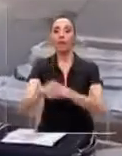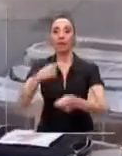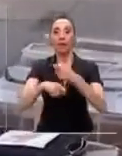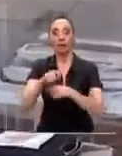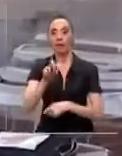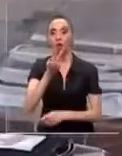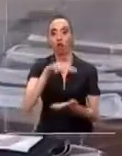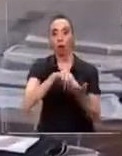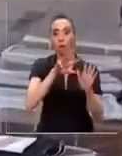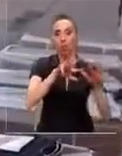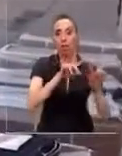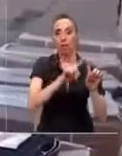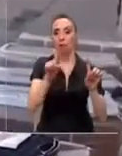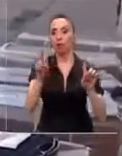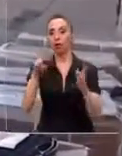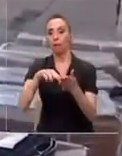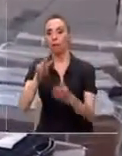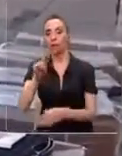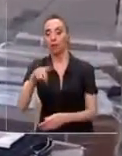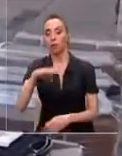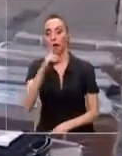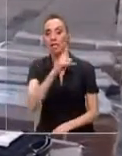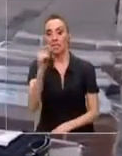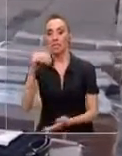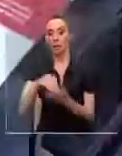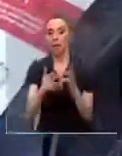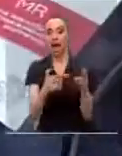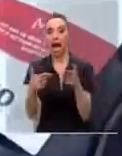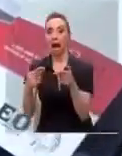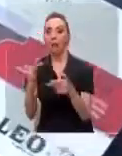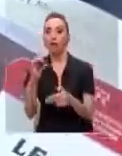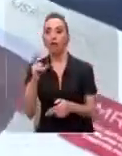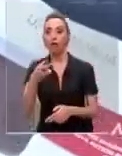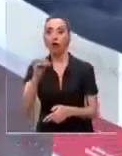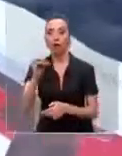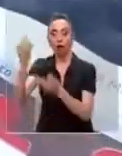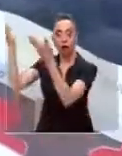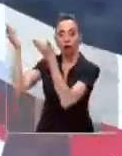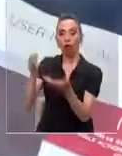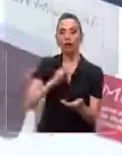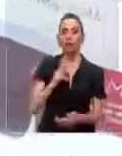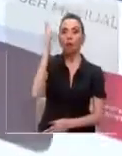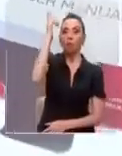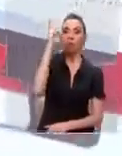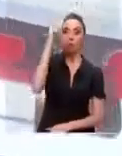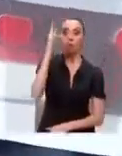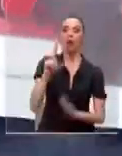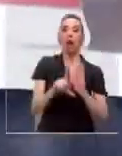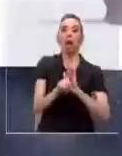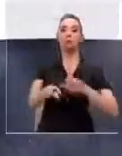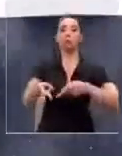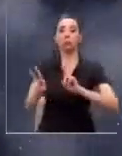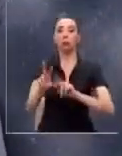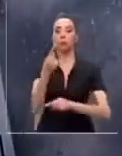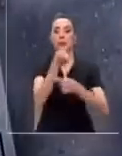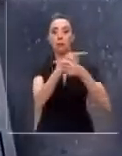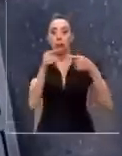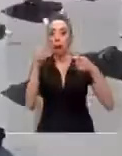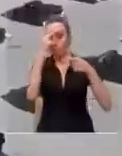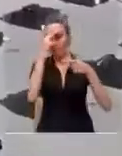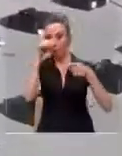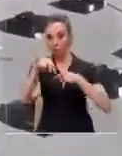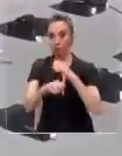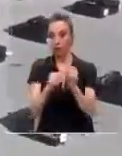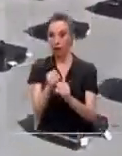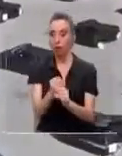Entre 2019 y 2021, más de 100.000 armas a fogueo ingresaron al país por la vía legal. La primera semana de marzo de este